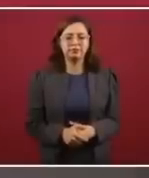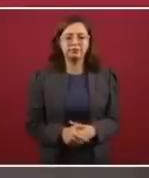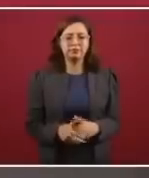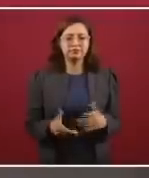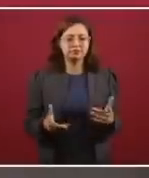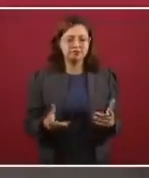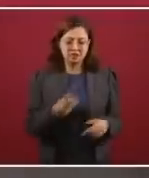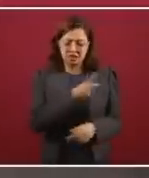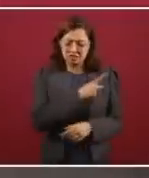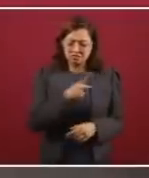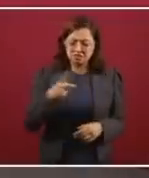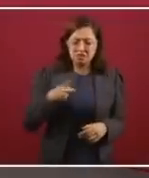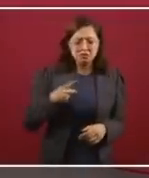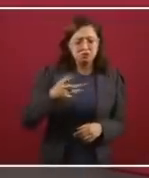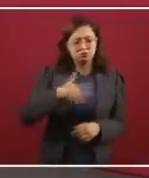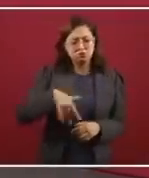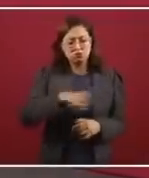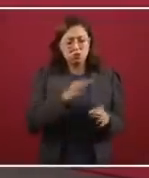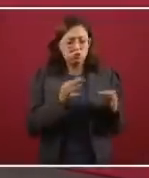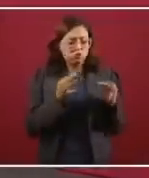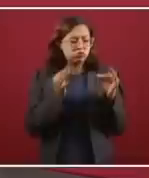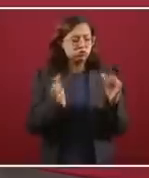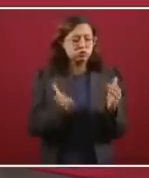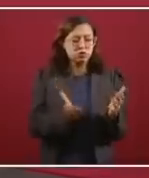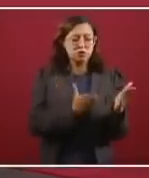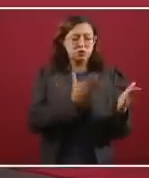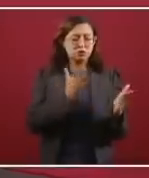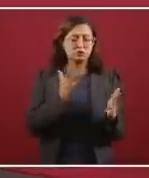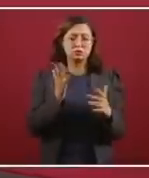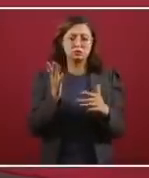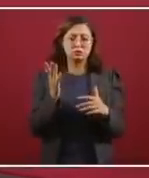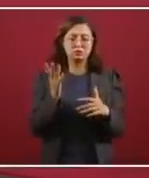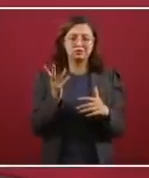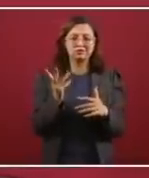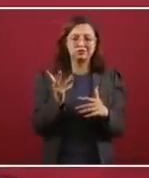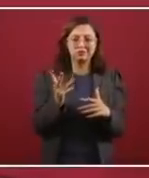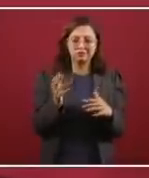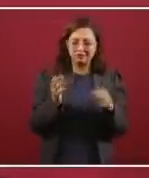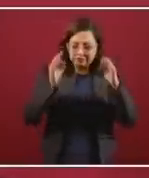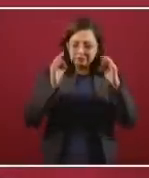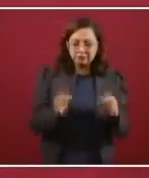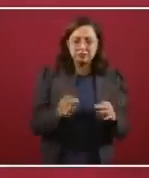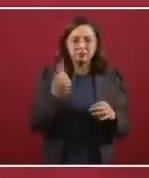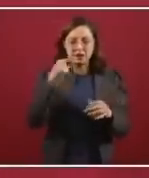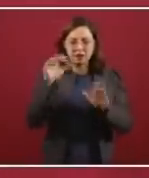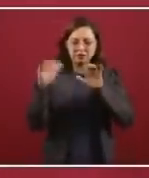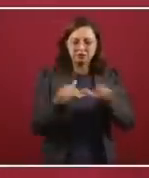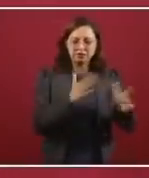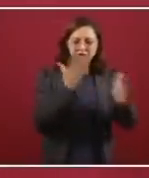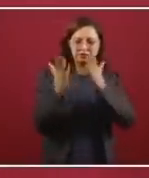¿Y qué pasaba con los jóvenes? No tenían posibilidad de estudiar,